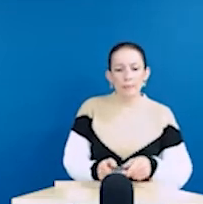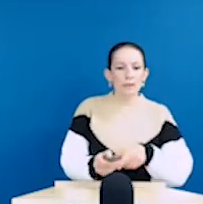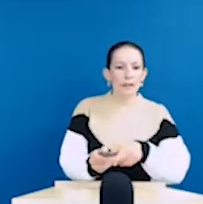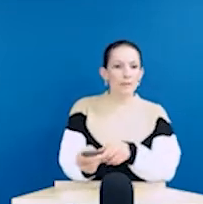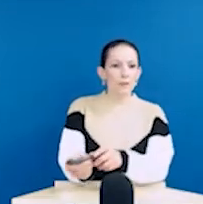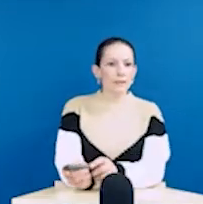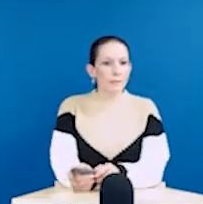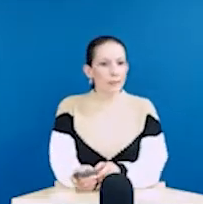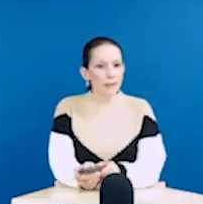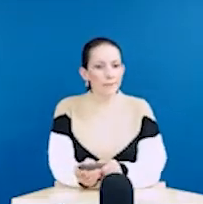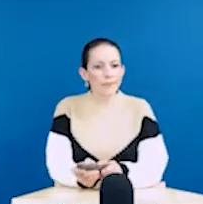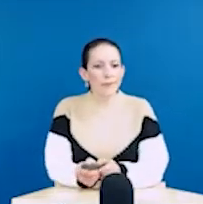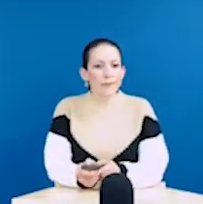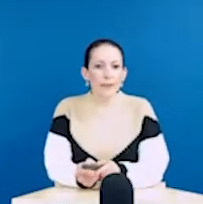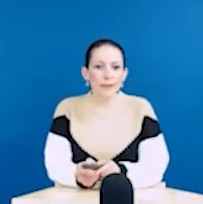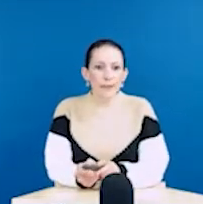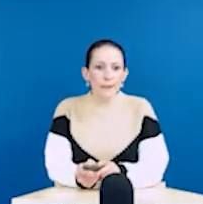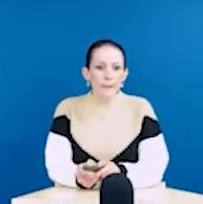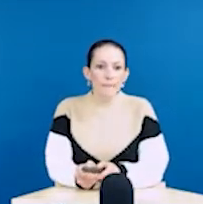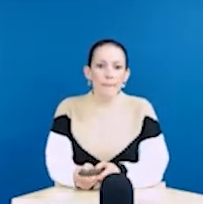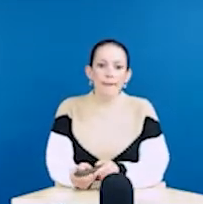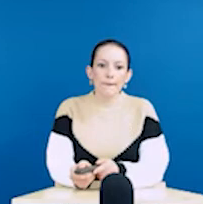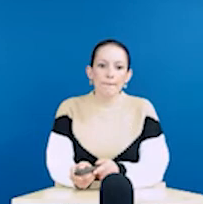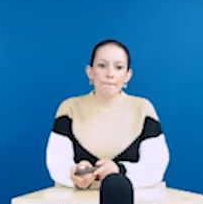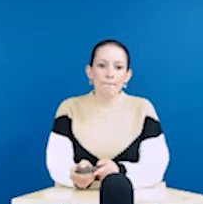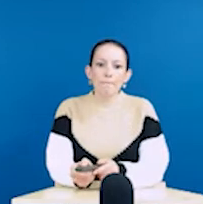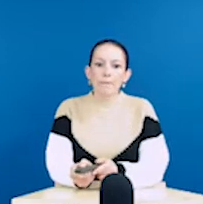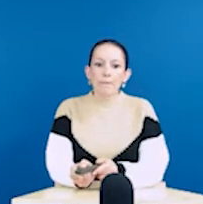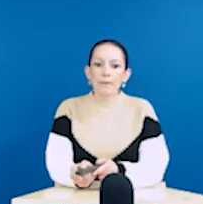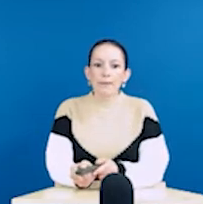Entonces quería mostrarles con esta imagen que